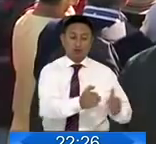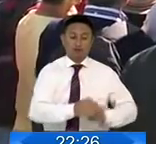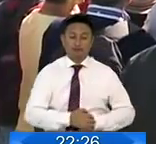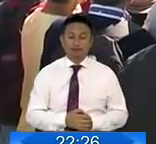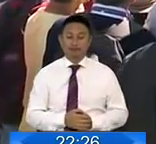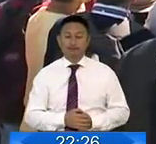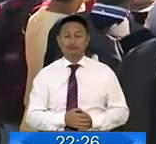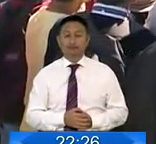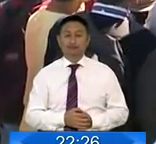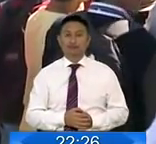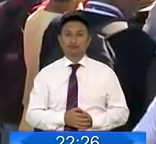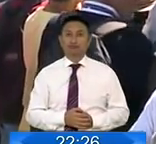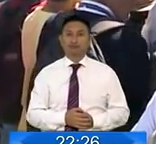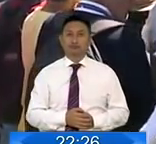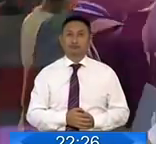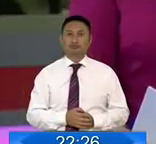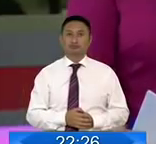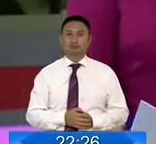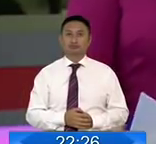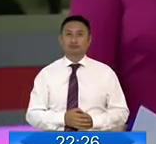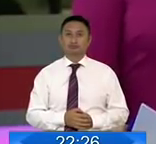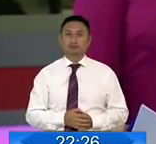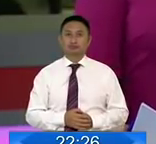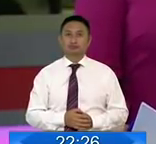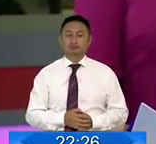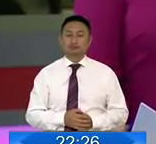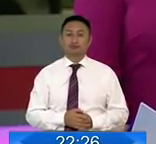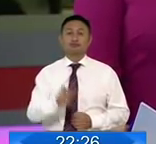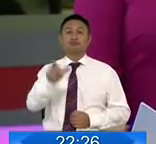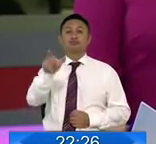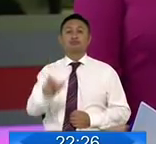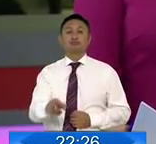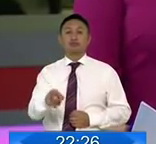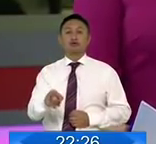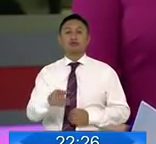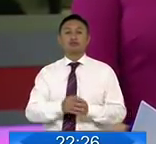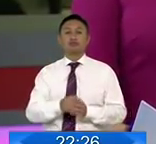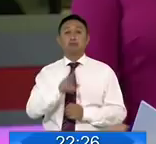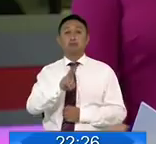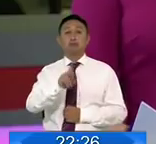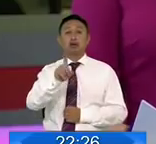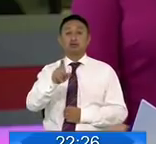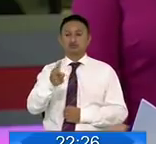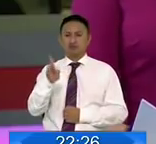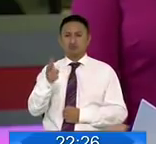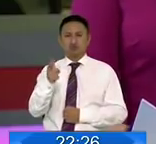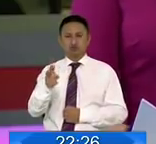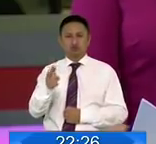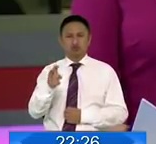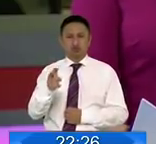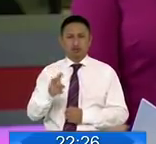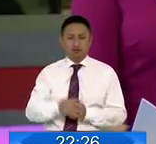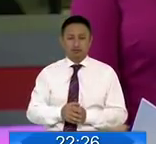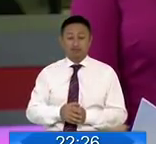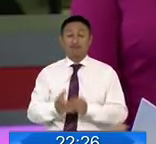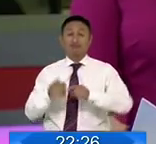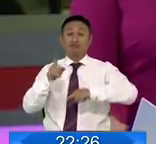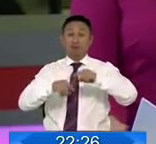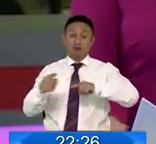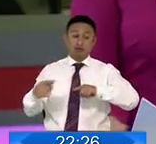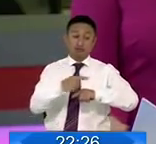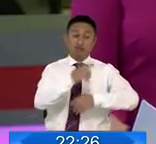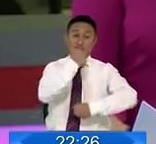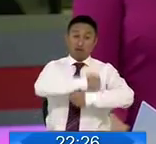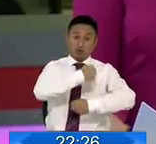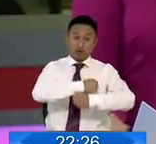informó Iván Casamen. Un ciudadano fue asesinado con 21 disparos cuando conversaba con amigos en Pascuales,